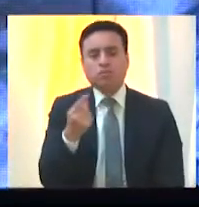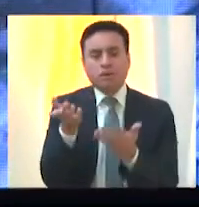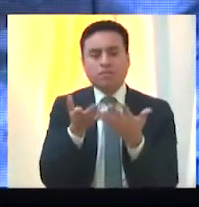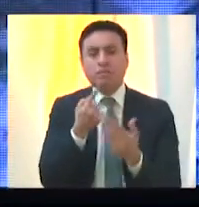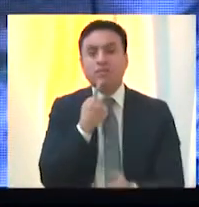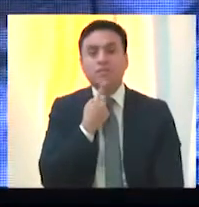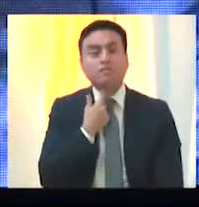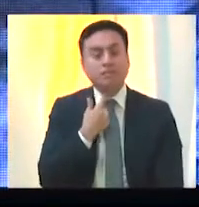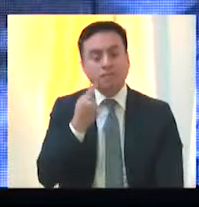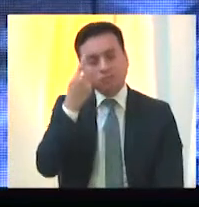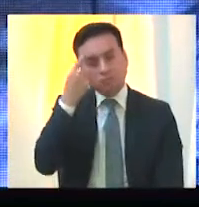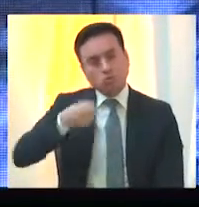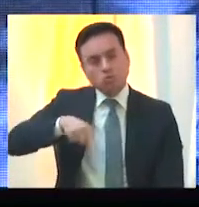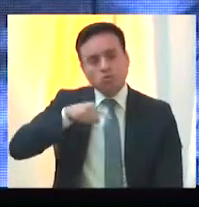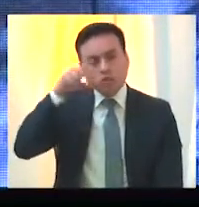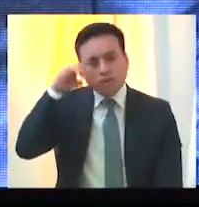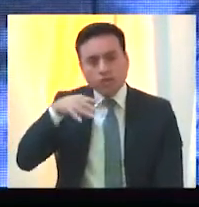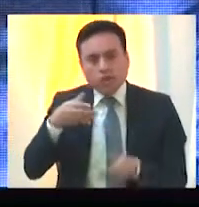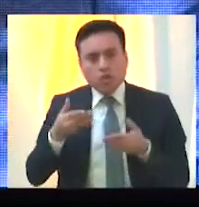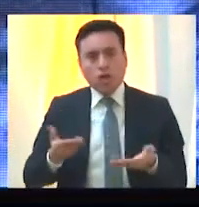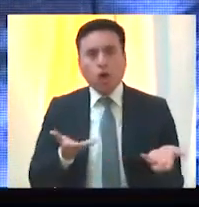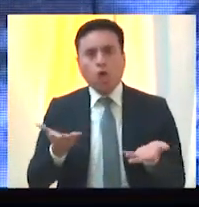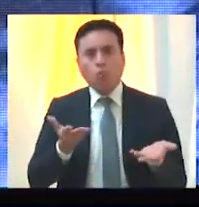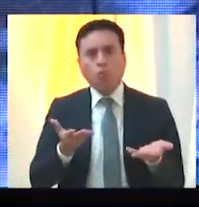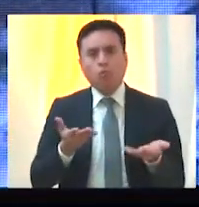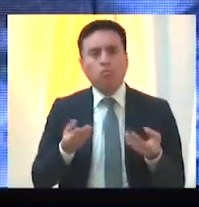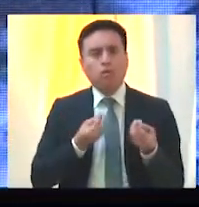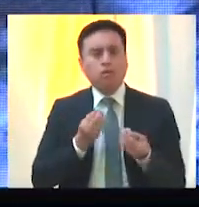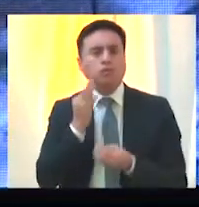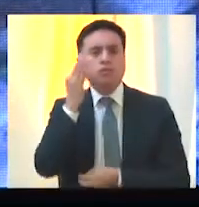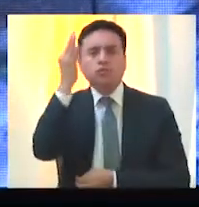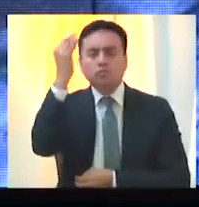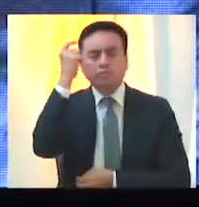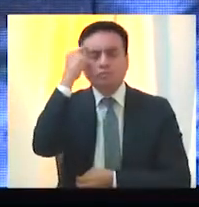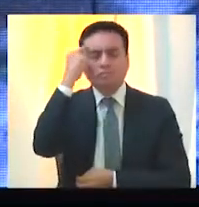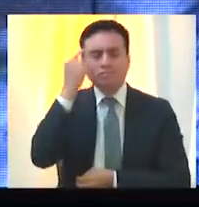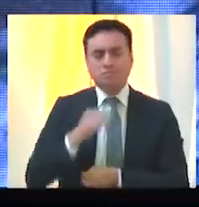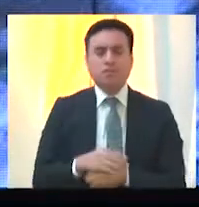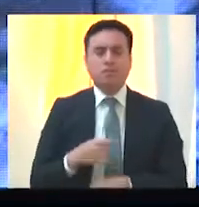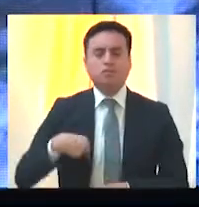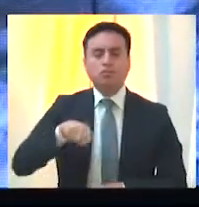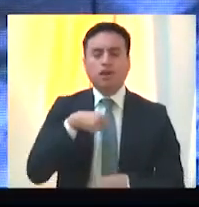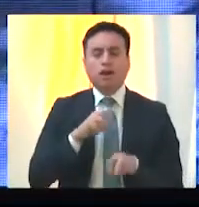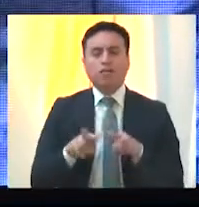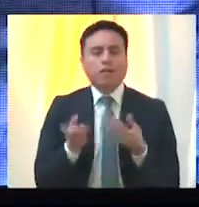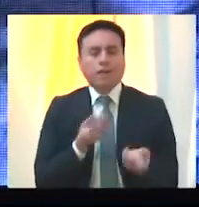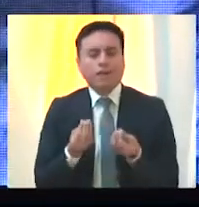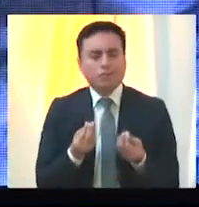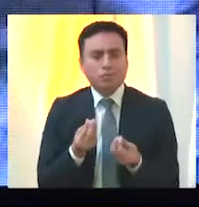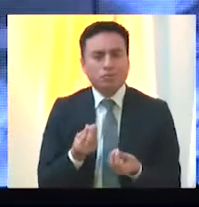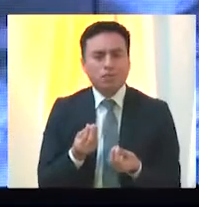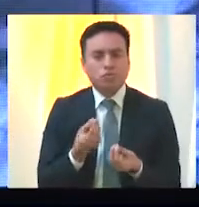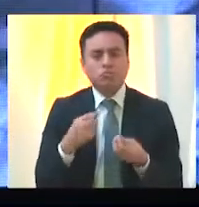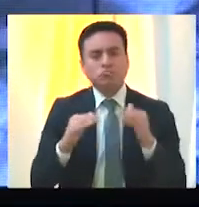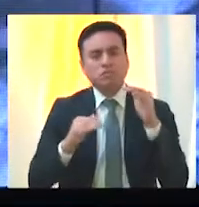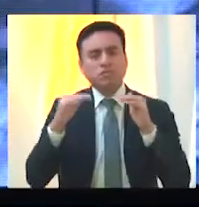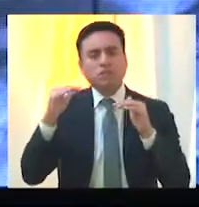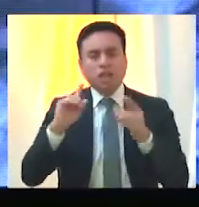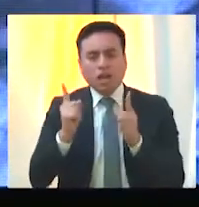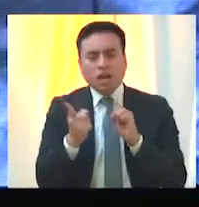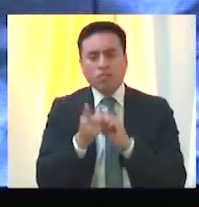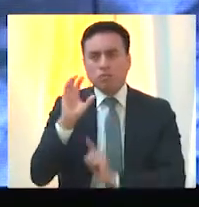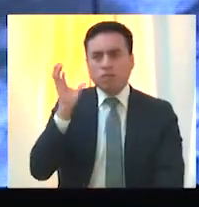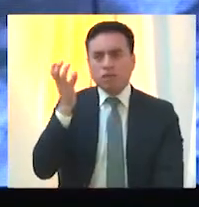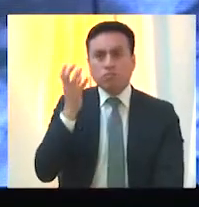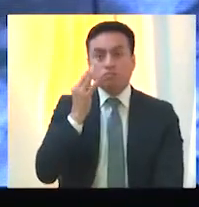muy interesante, pero lo que queremos saber ahora realmente es cómo viene la mano, cómo va a ser el futuro. ¿Qué podemos hacer y entre qué niveles de cambio